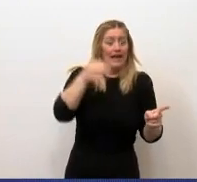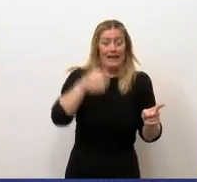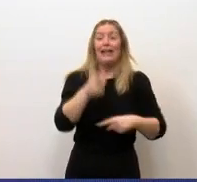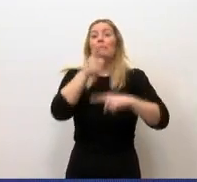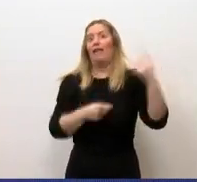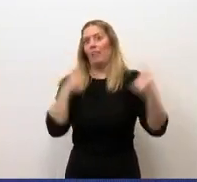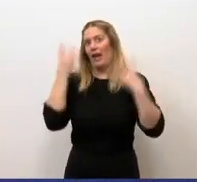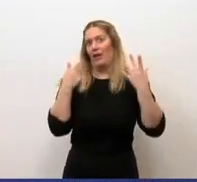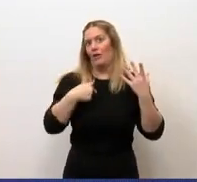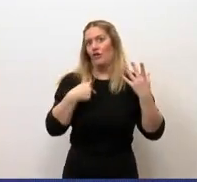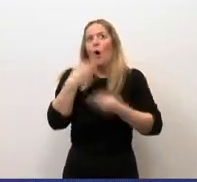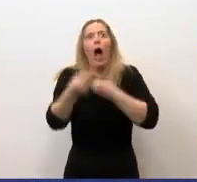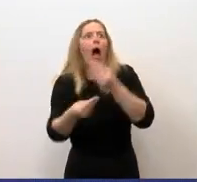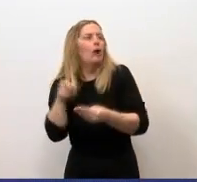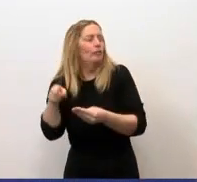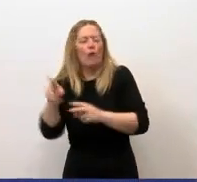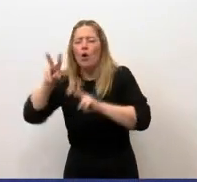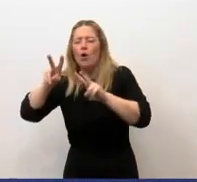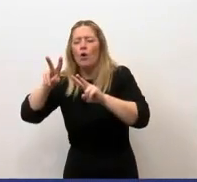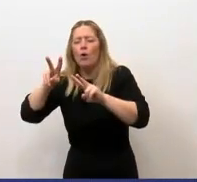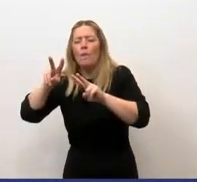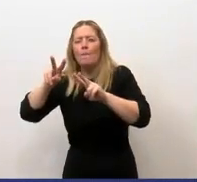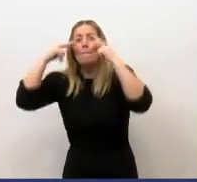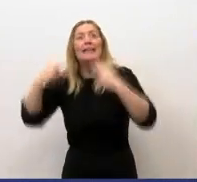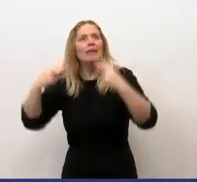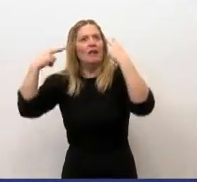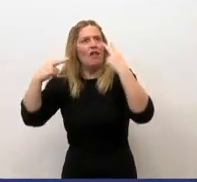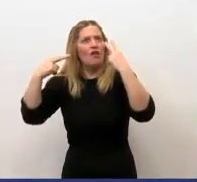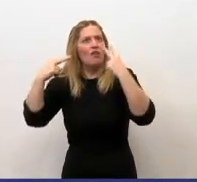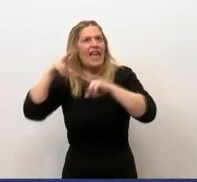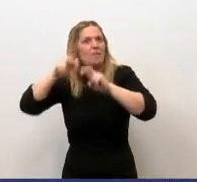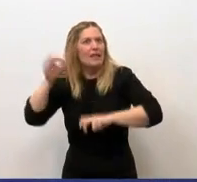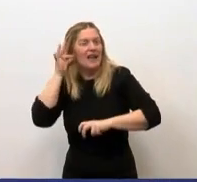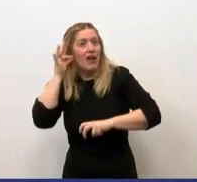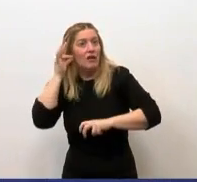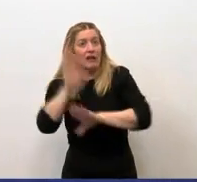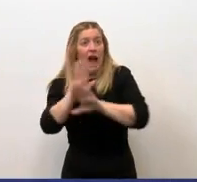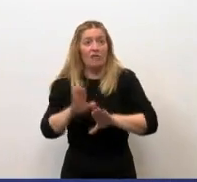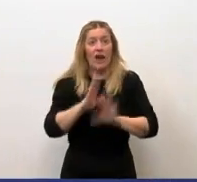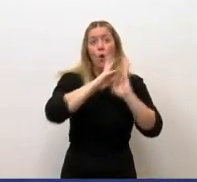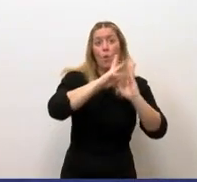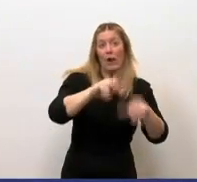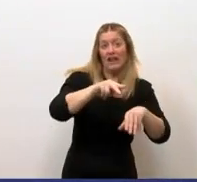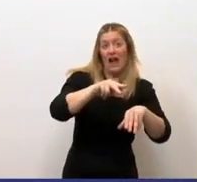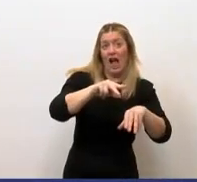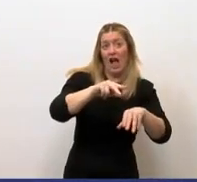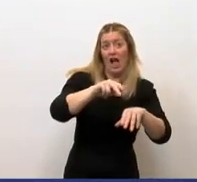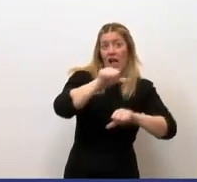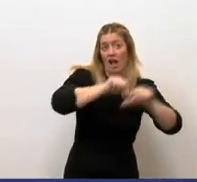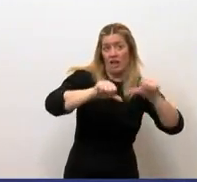haciendo búsqueda de o visibilización de investigadoras, no aprenden cuántica, que es el